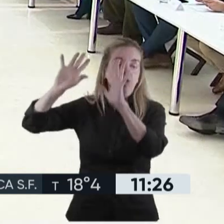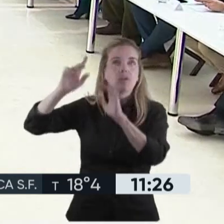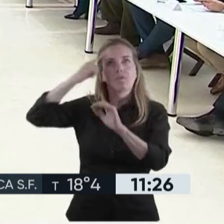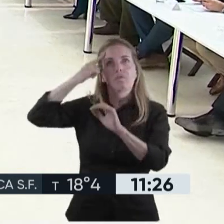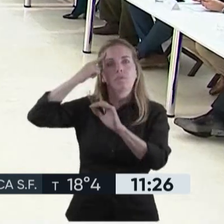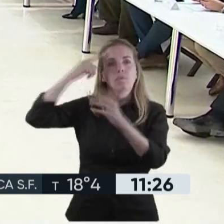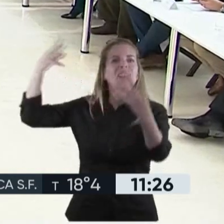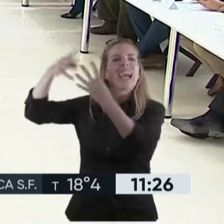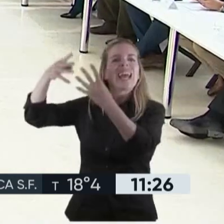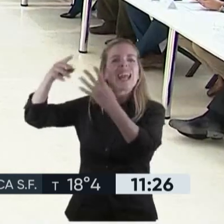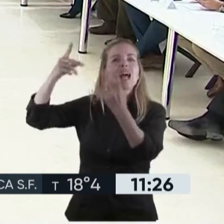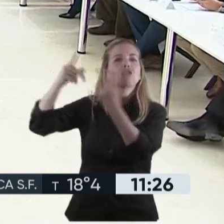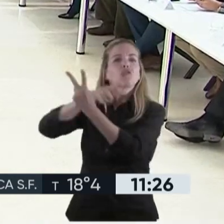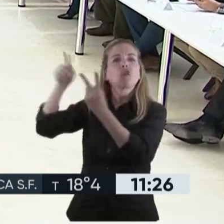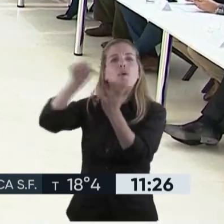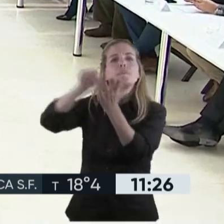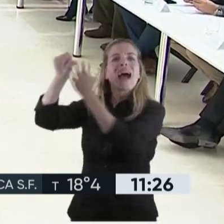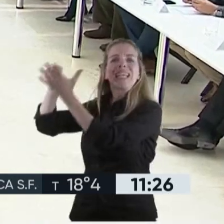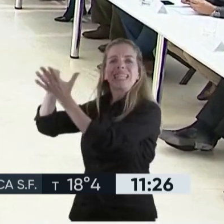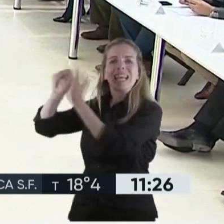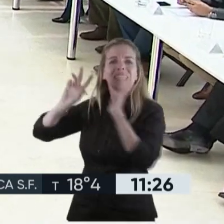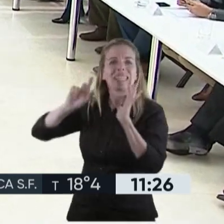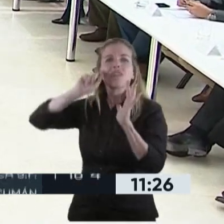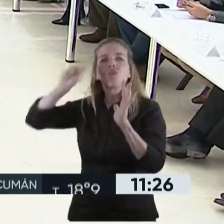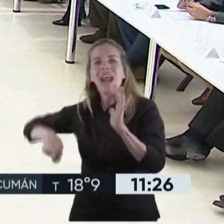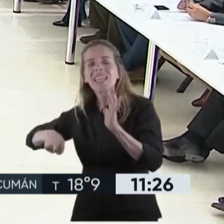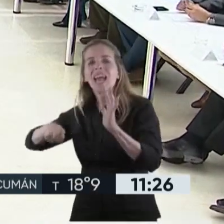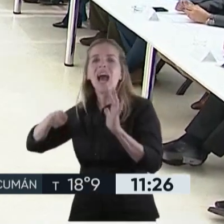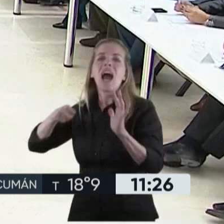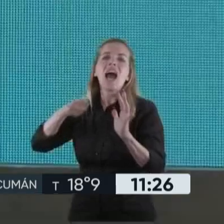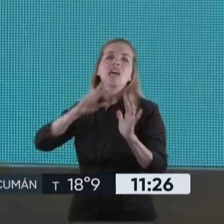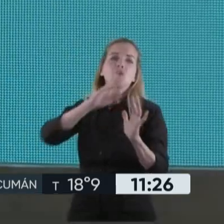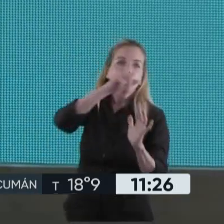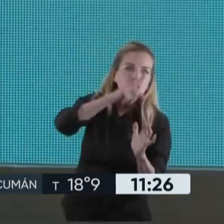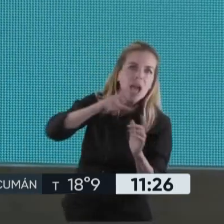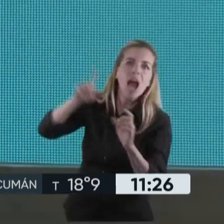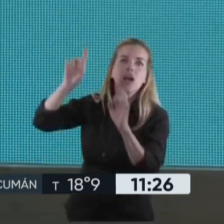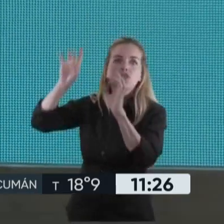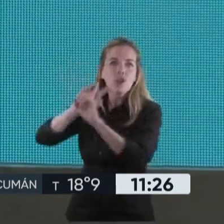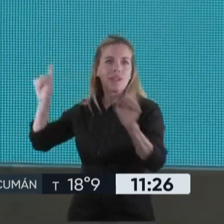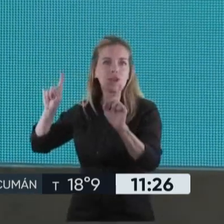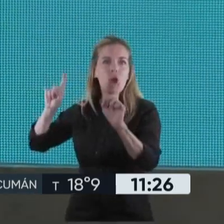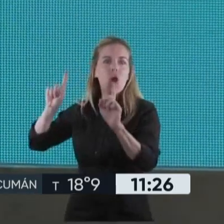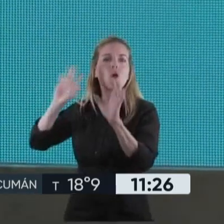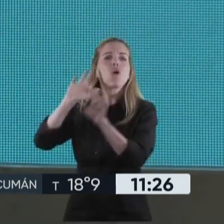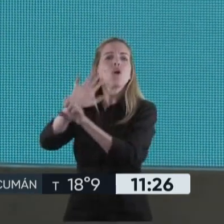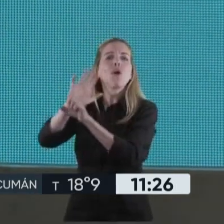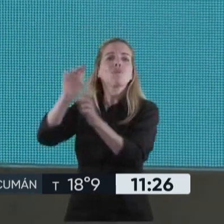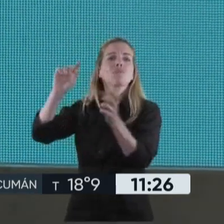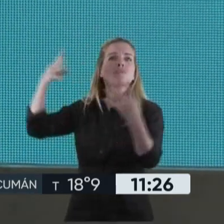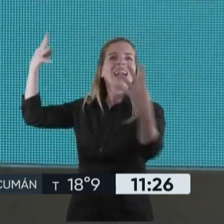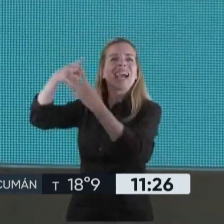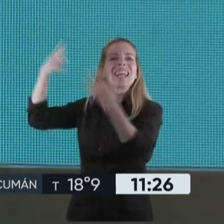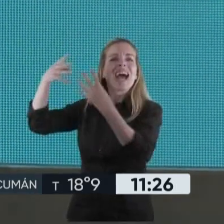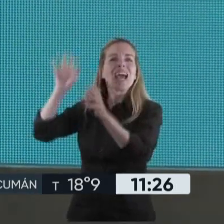ser que están peleando Ucrania y Rusia, Rusia y la OTAN, pero